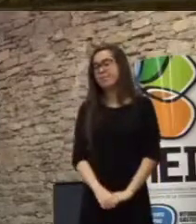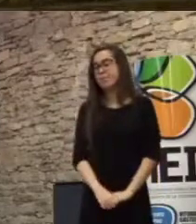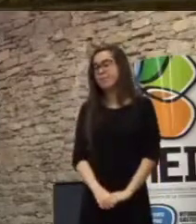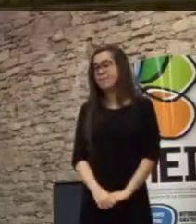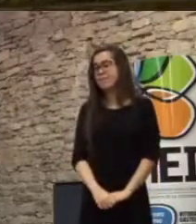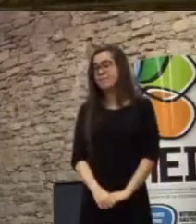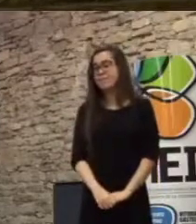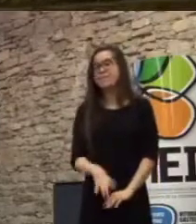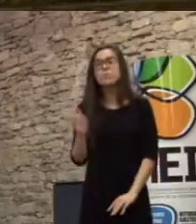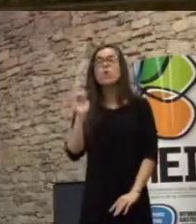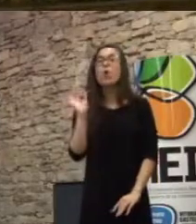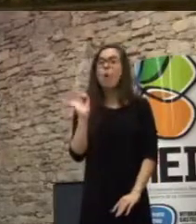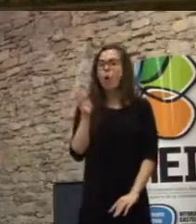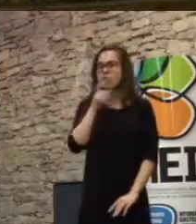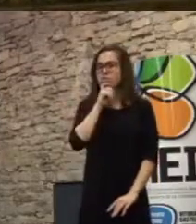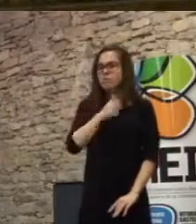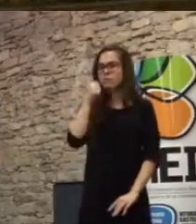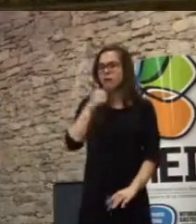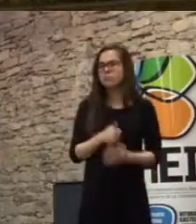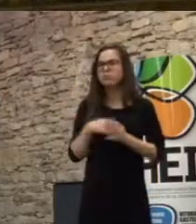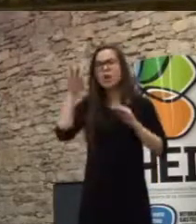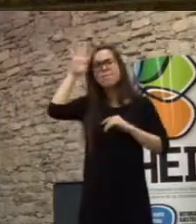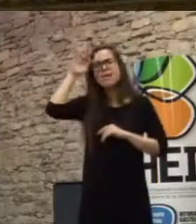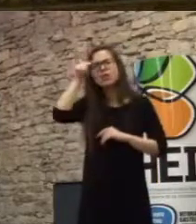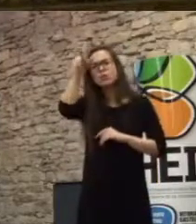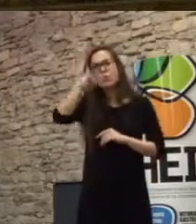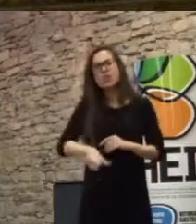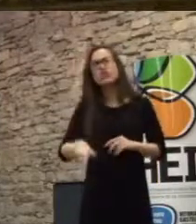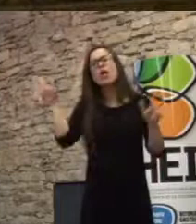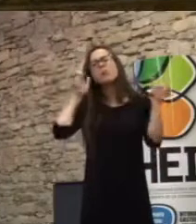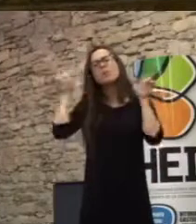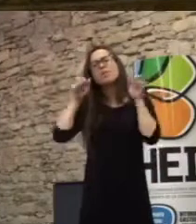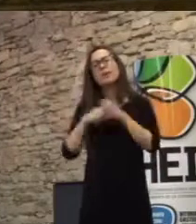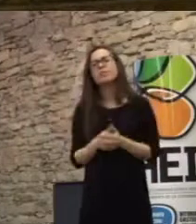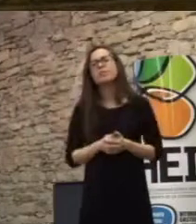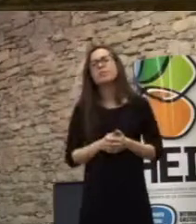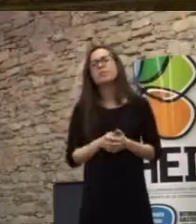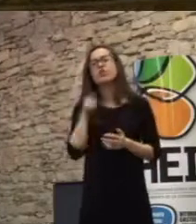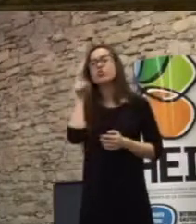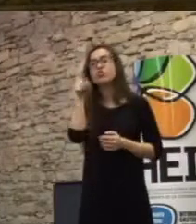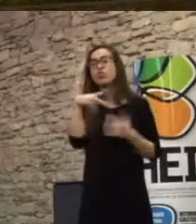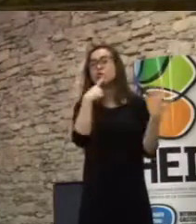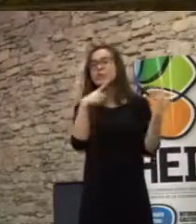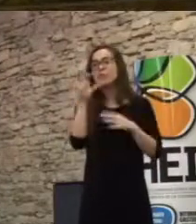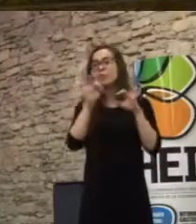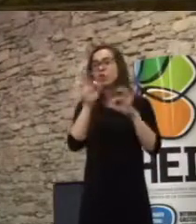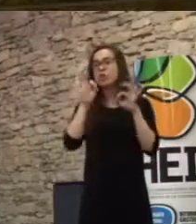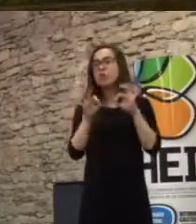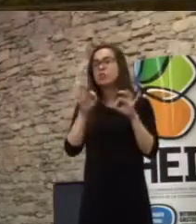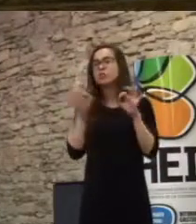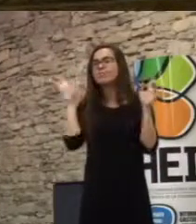o vamos a ponerlo más crudo todavía supongamos que eres auditivo una persona auditiva te puedes perder al 60% los visuales